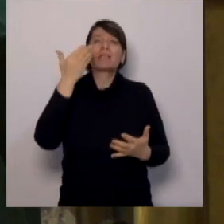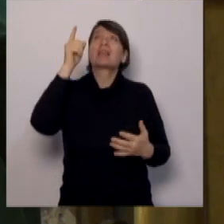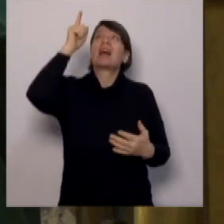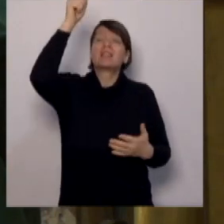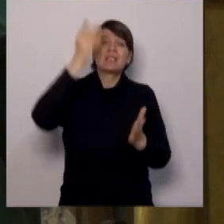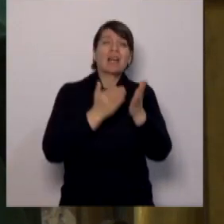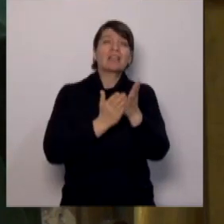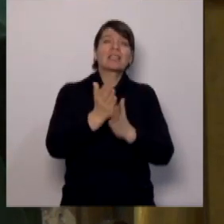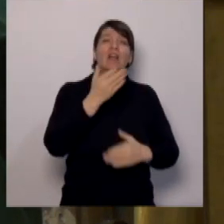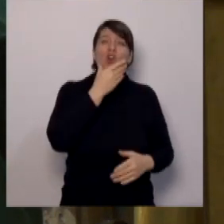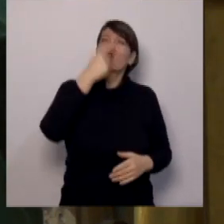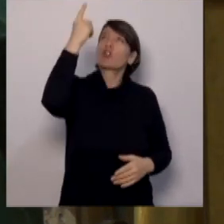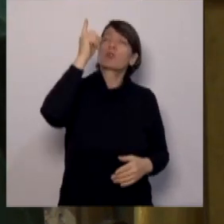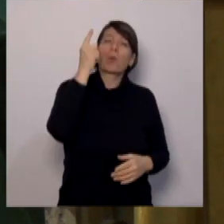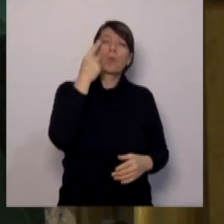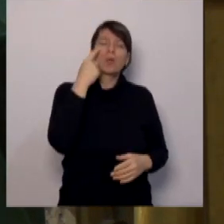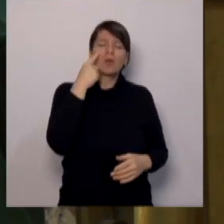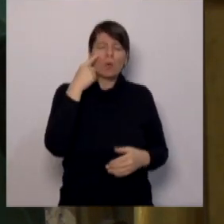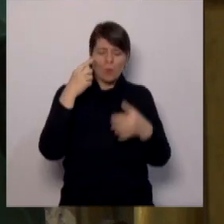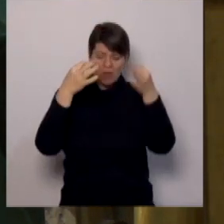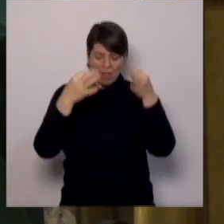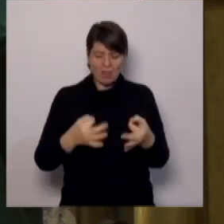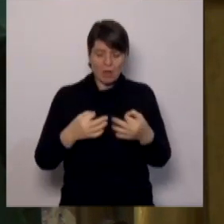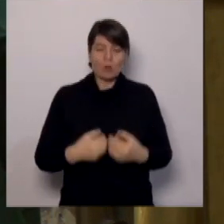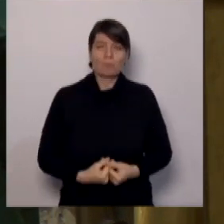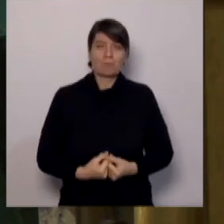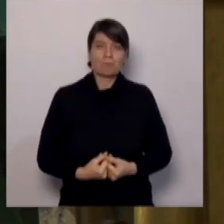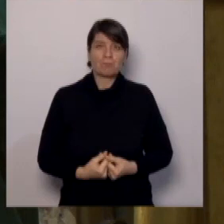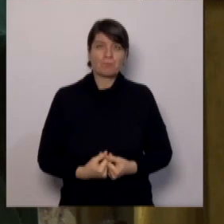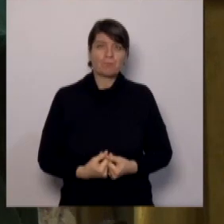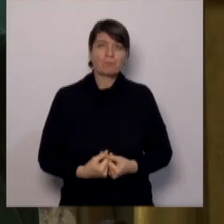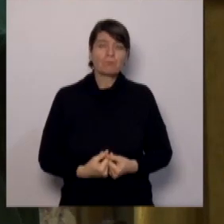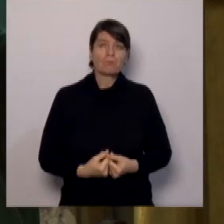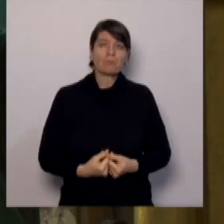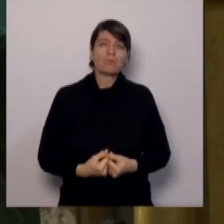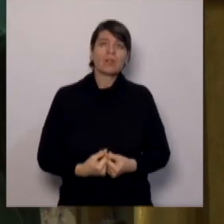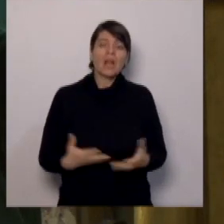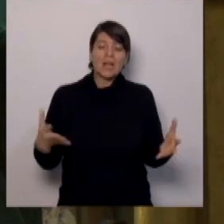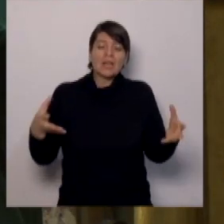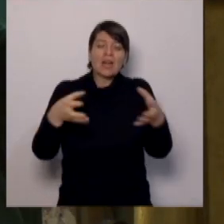de alabanza a ti, eterno Dios, vivo y verdadero.